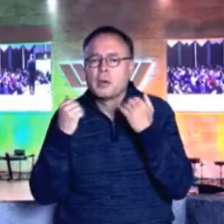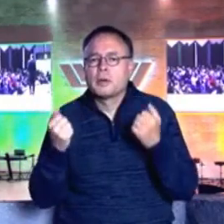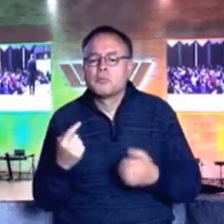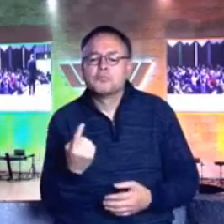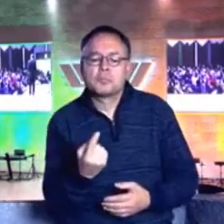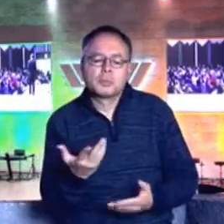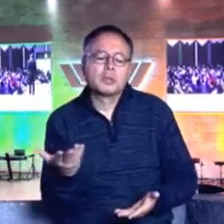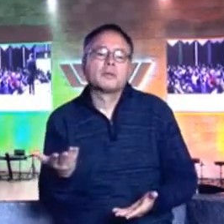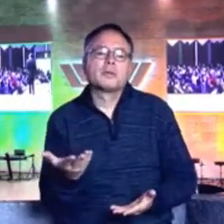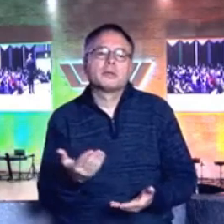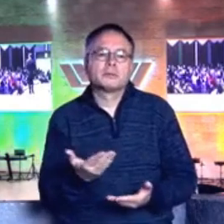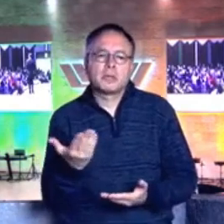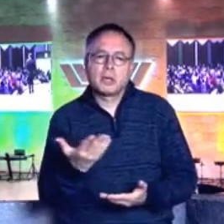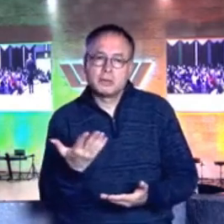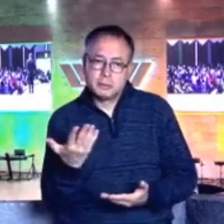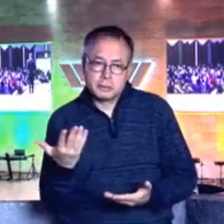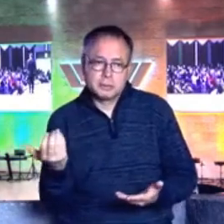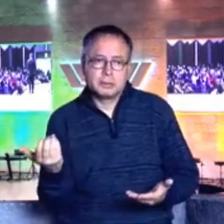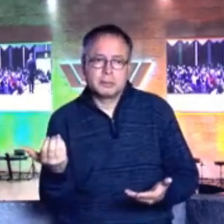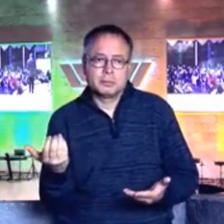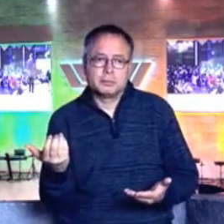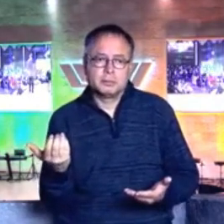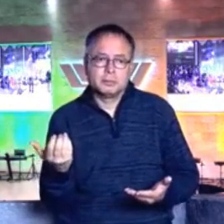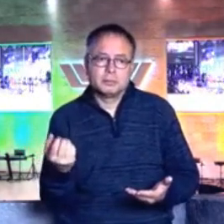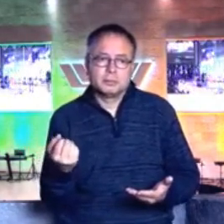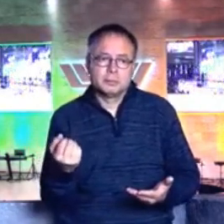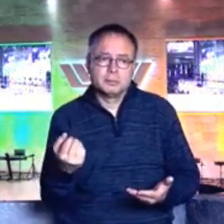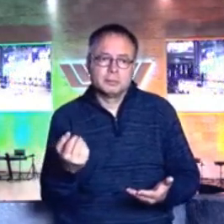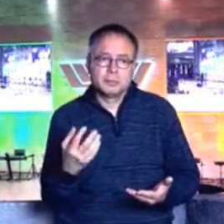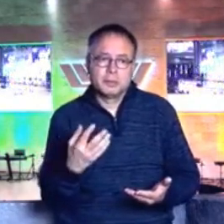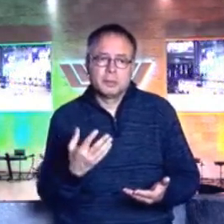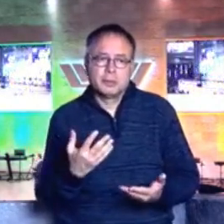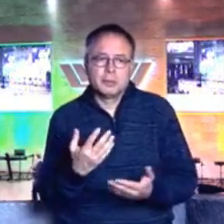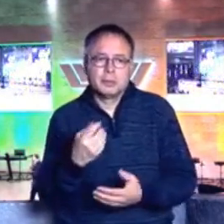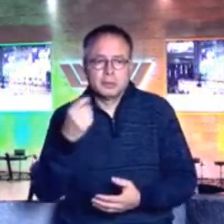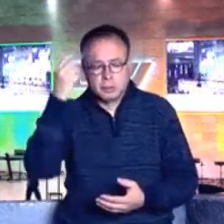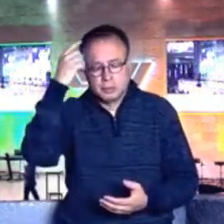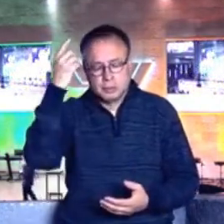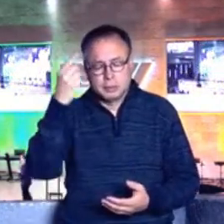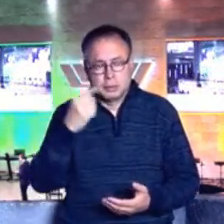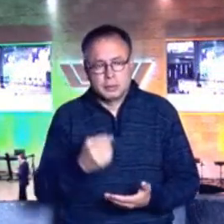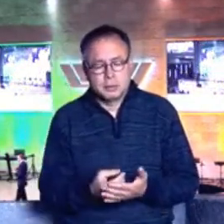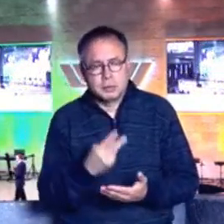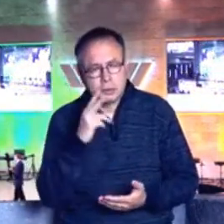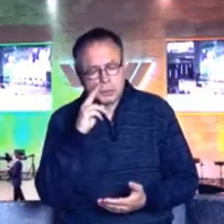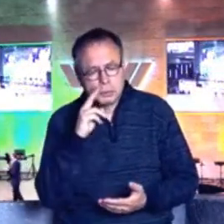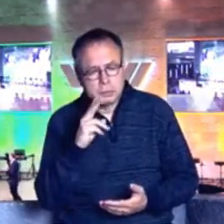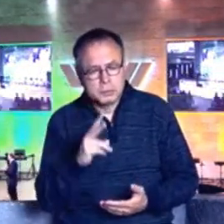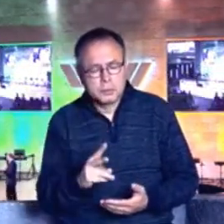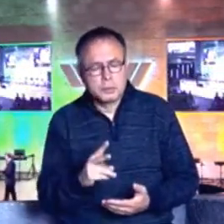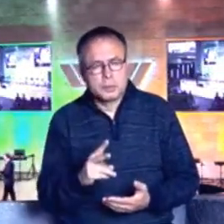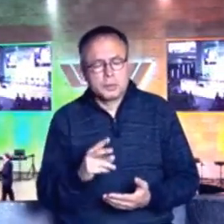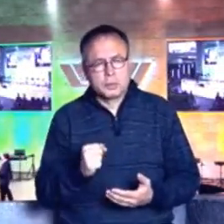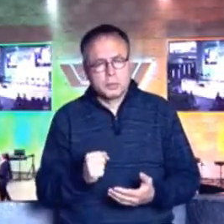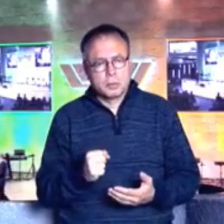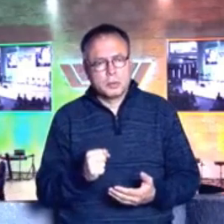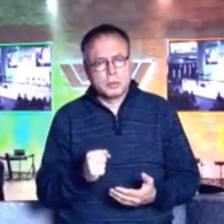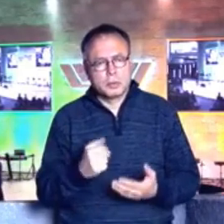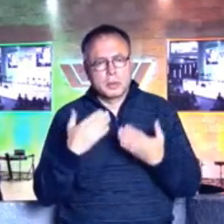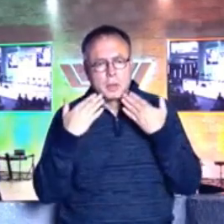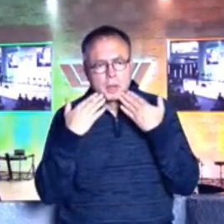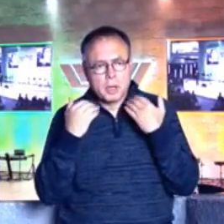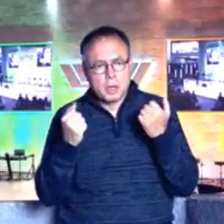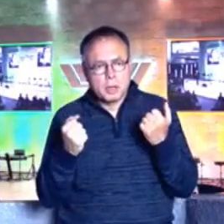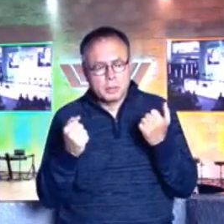de Dios tanto le dio Dios a Abraham que dice que termin siendo riquísimo de